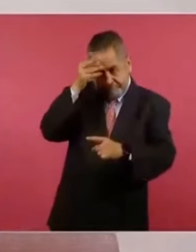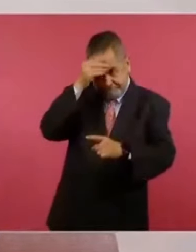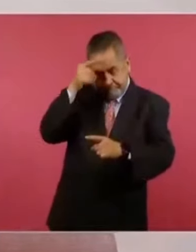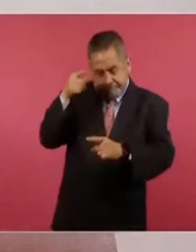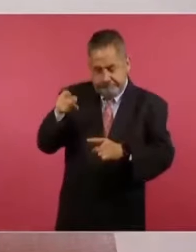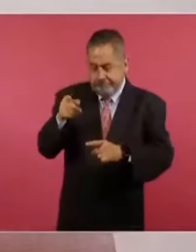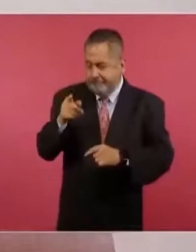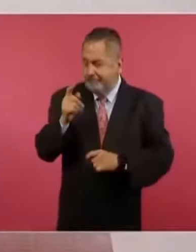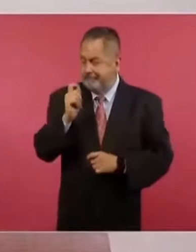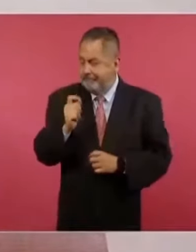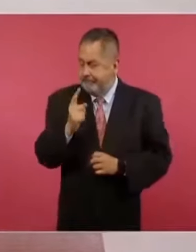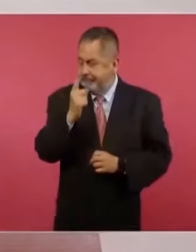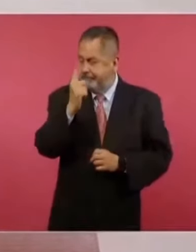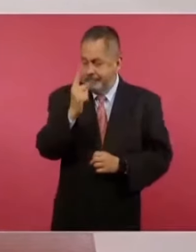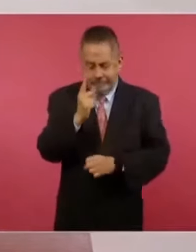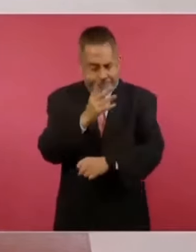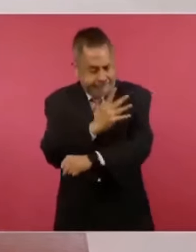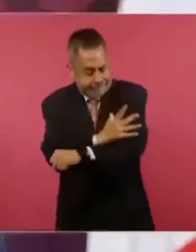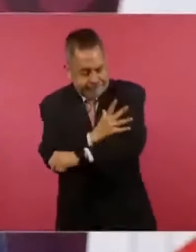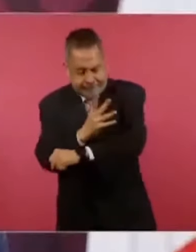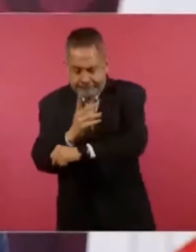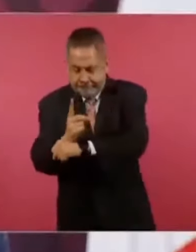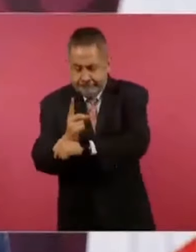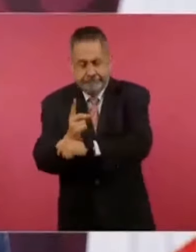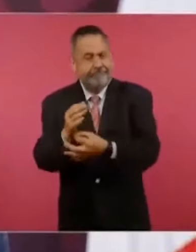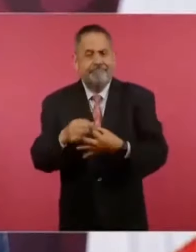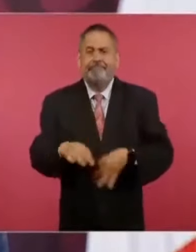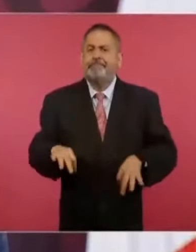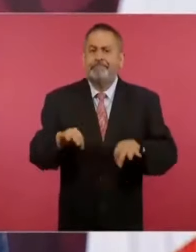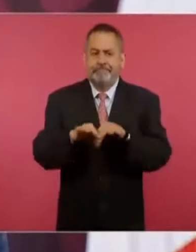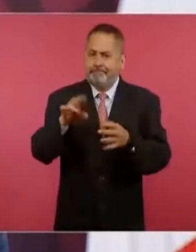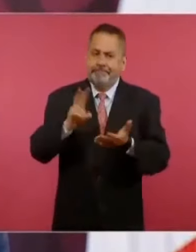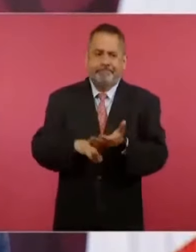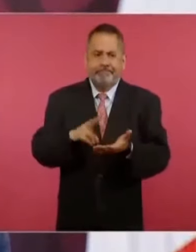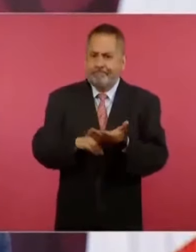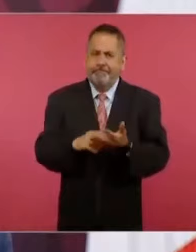que es muy importante la honestidad.